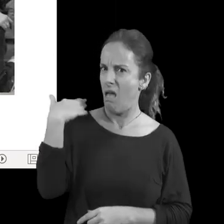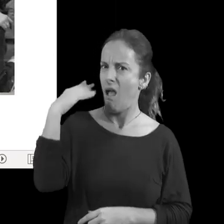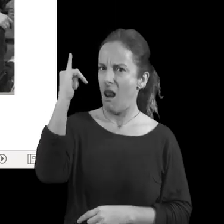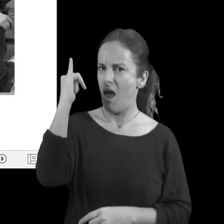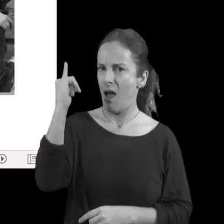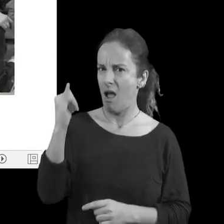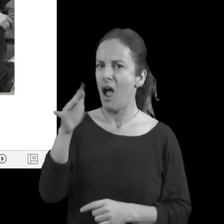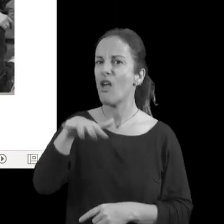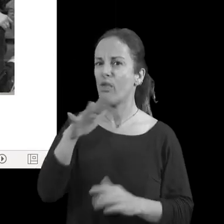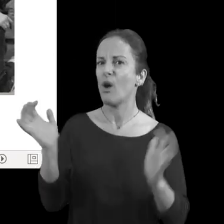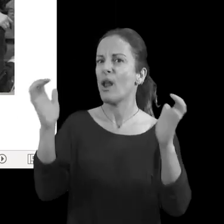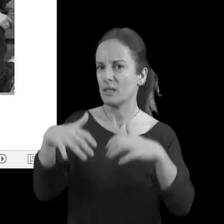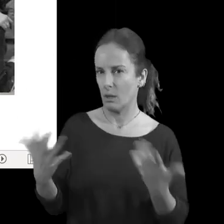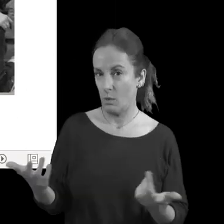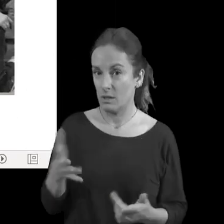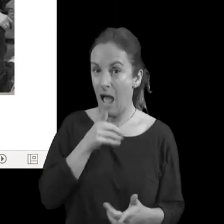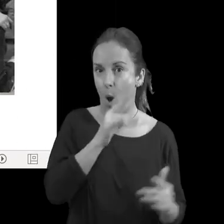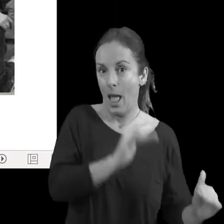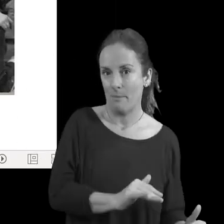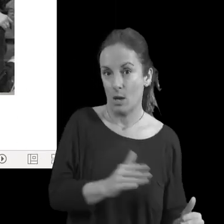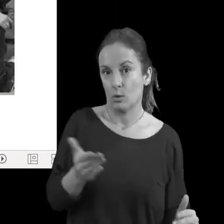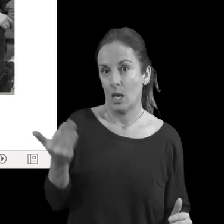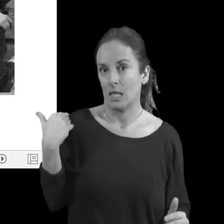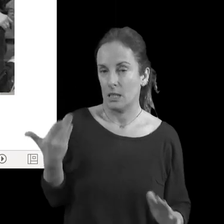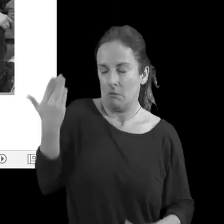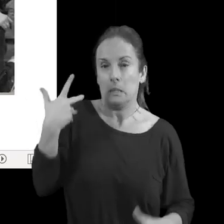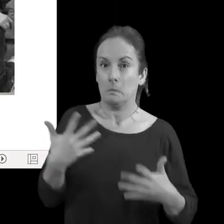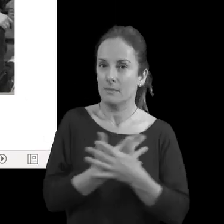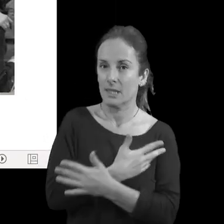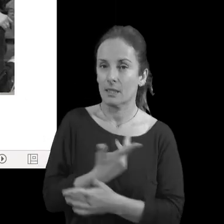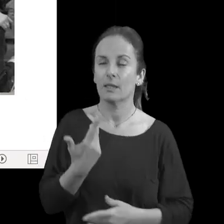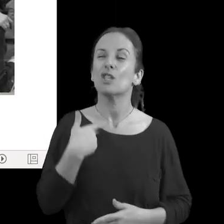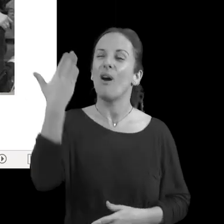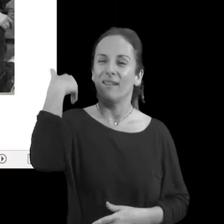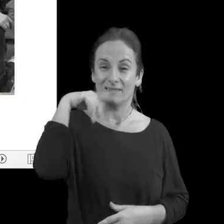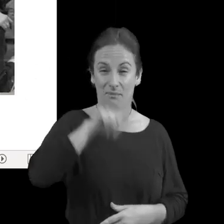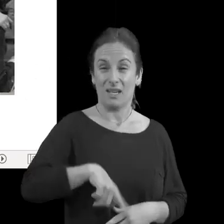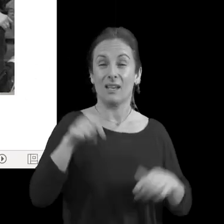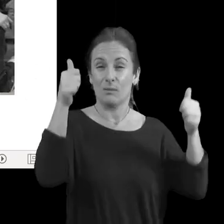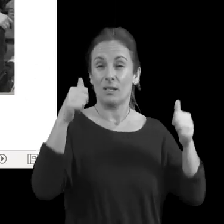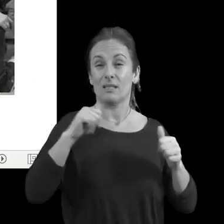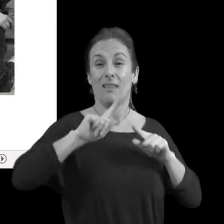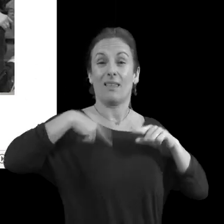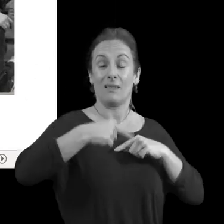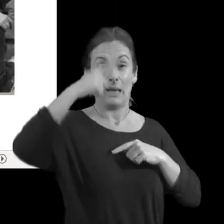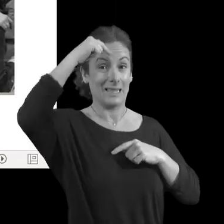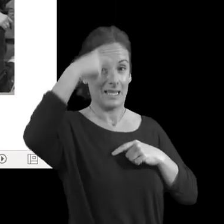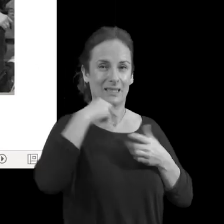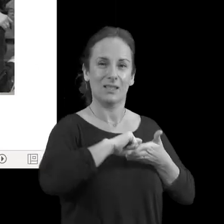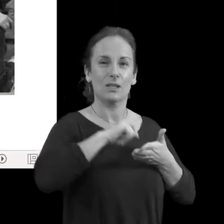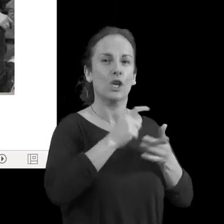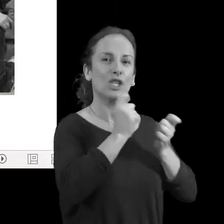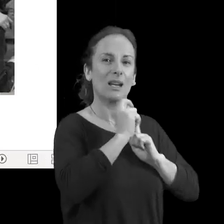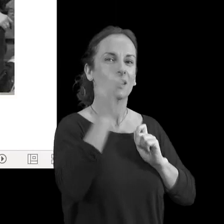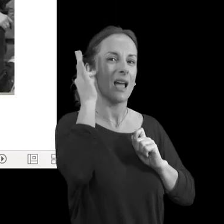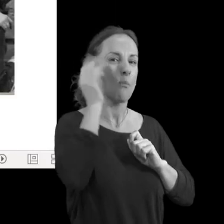cuestión, ¿no? Bueno, pues ¿cómo funcionaron? Pues una cosa que también vi yo en mi tesis cuando entrevisté a las activistas de los 70, pues funcionaban en las casas